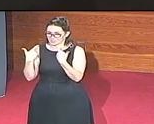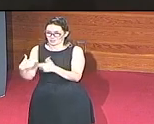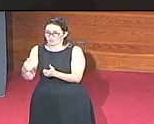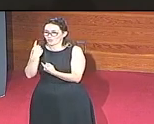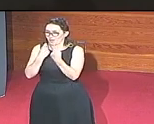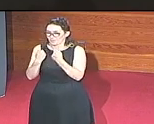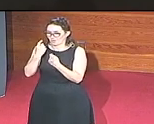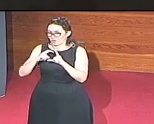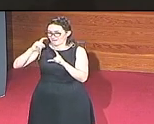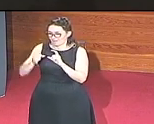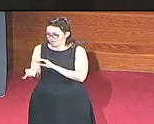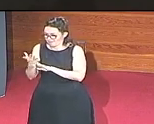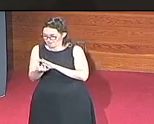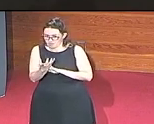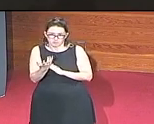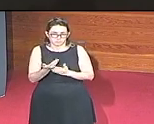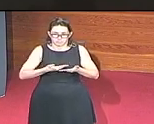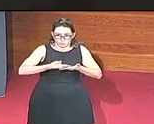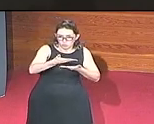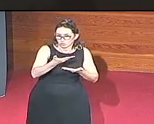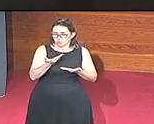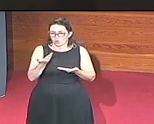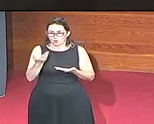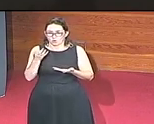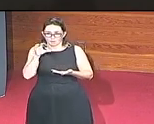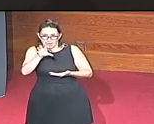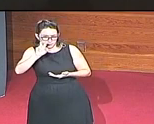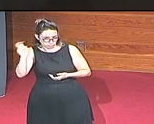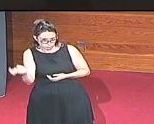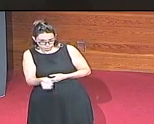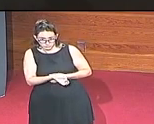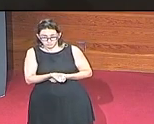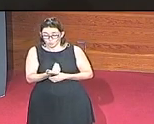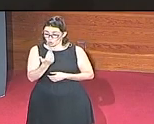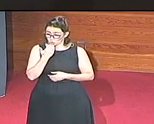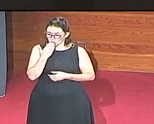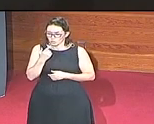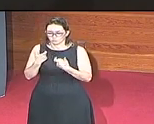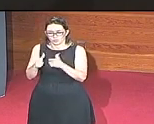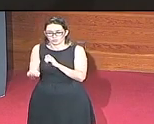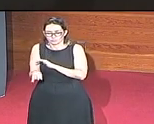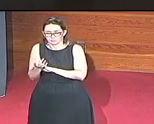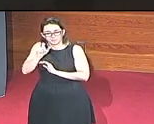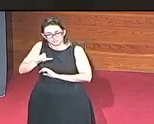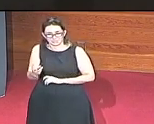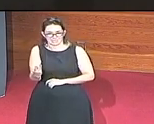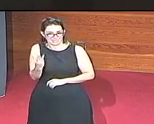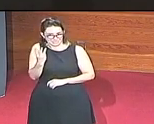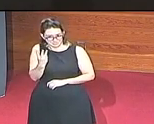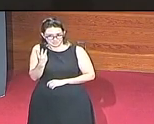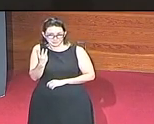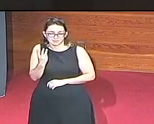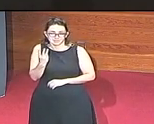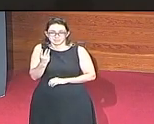vanguardia del país del mundo del correo todos el correo forma una sección con tres personas y empiezan a hacer gráficos no hay fotografías entonces no es como